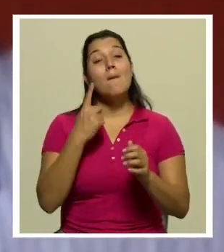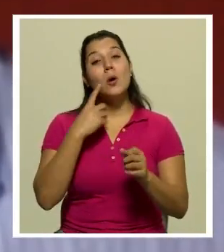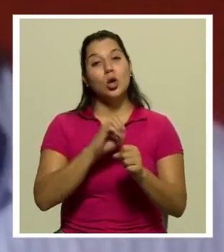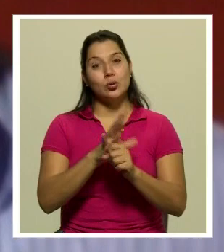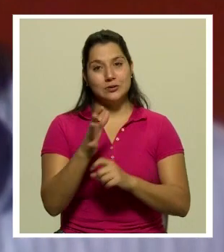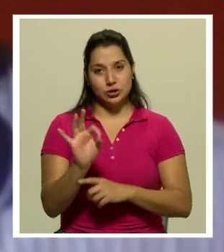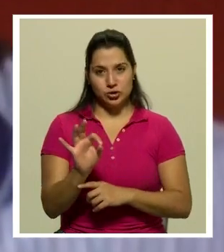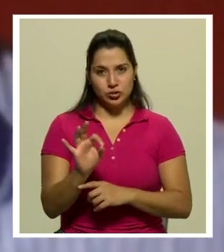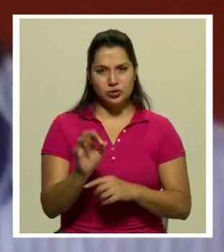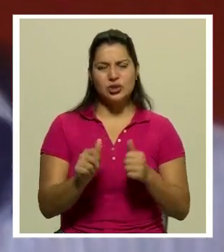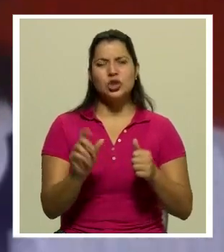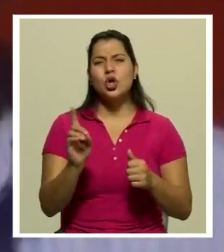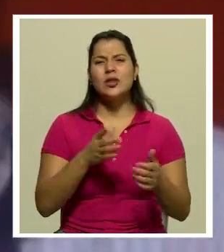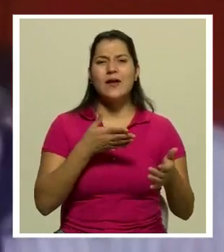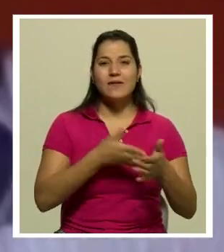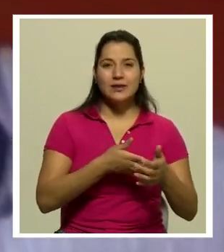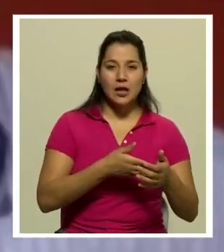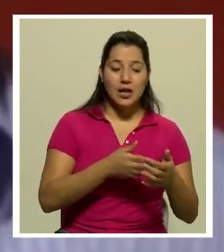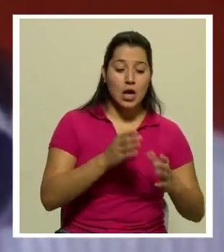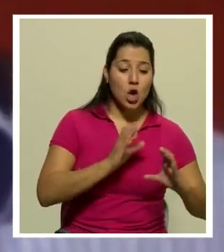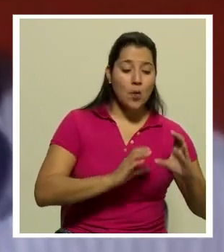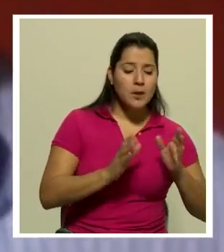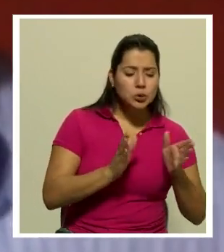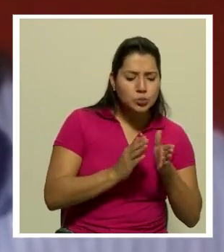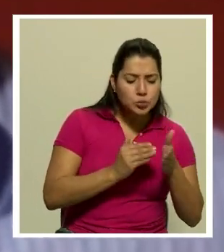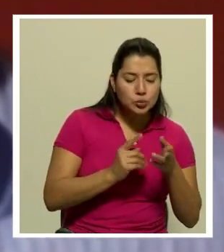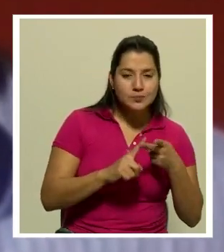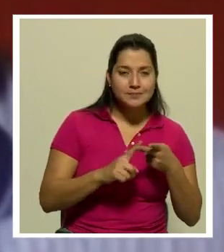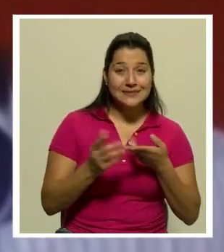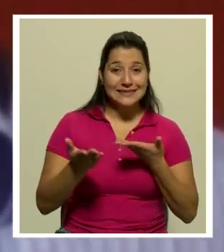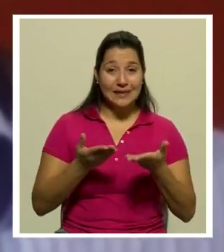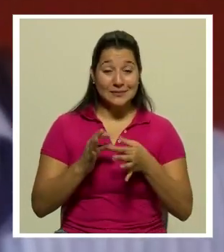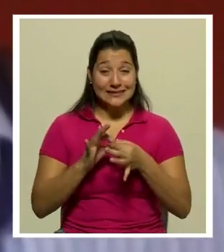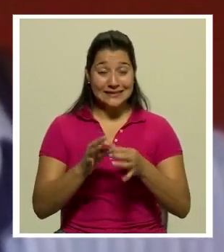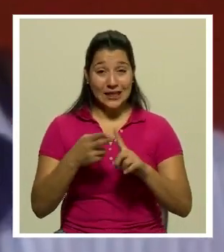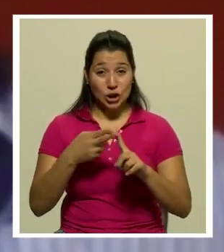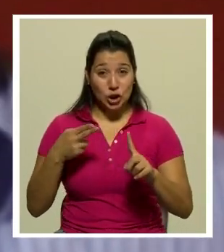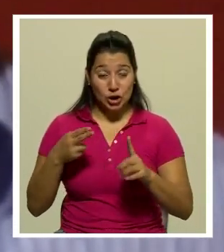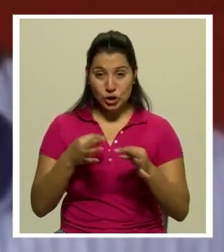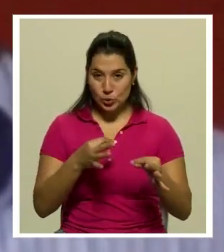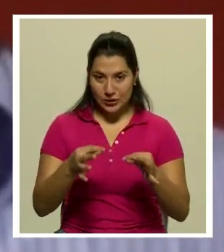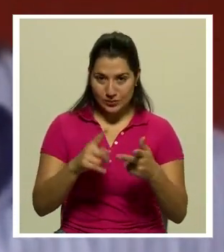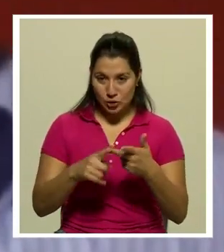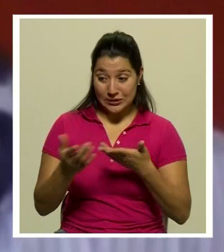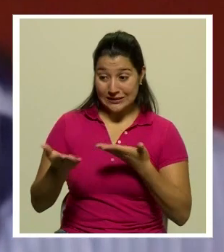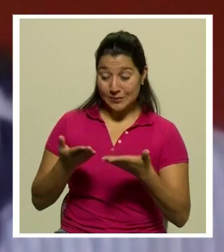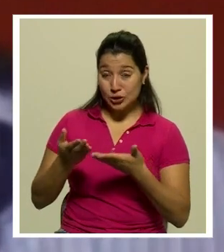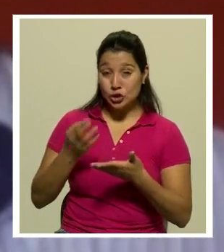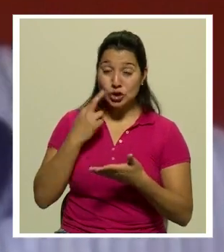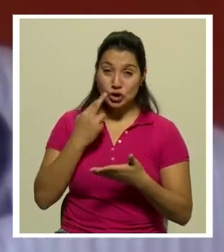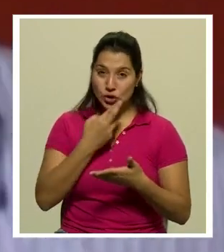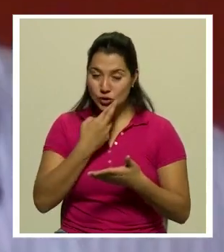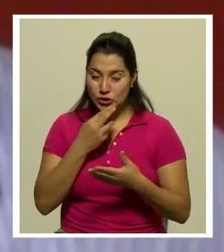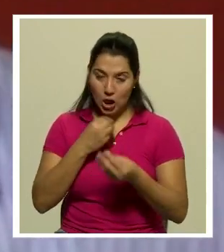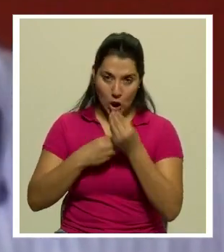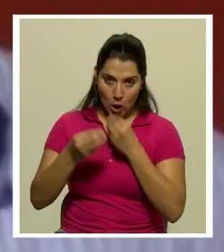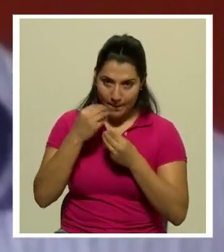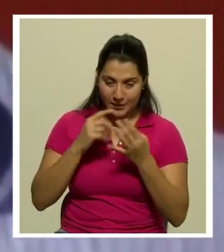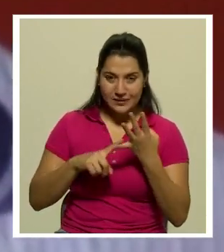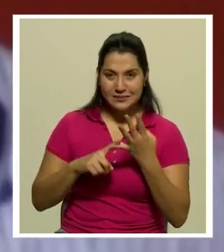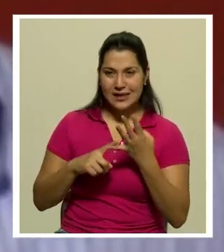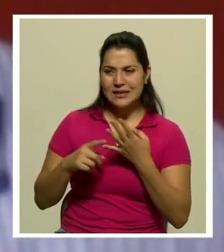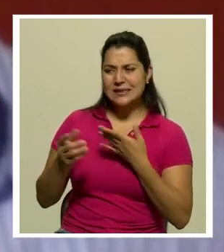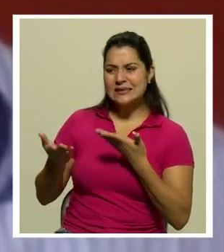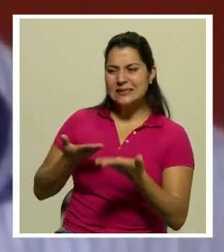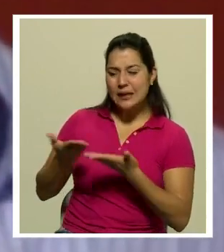comercios, en servicios hoteleros y turismo, en servicios de comida, en industria y manufactura. Si este